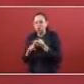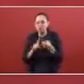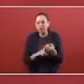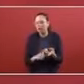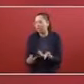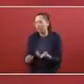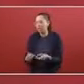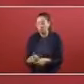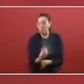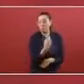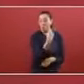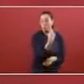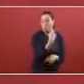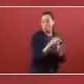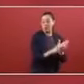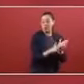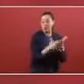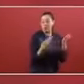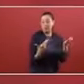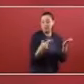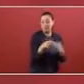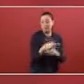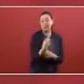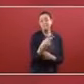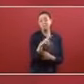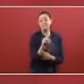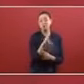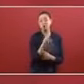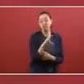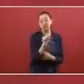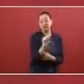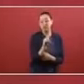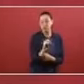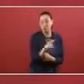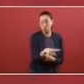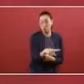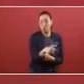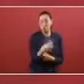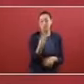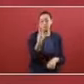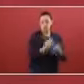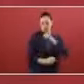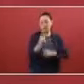revista, El Proceso, sacó hace